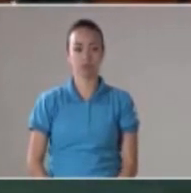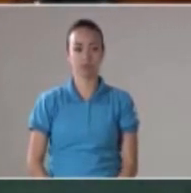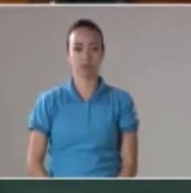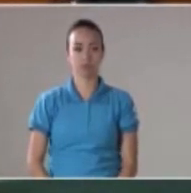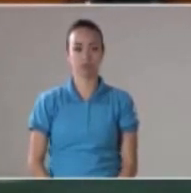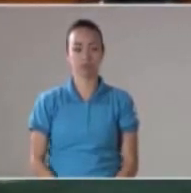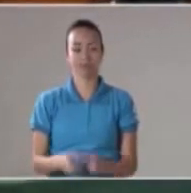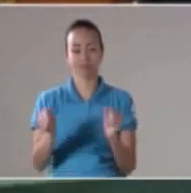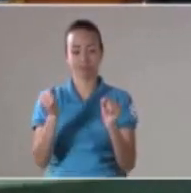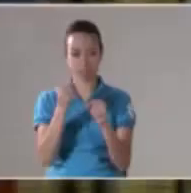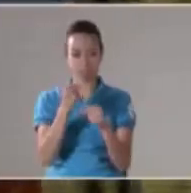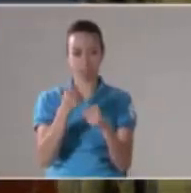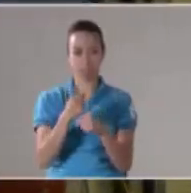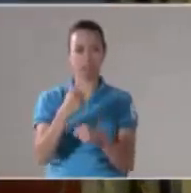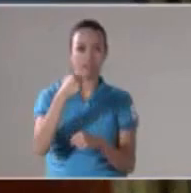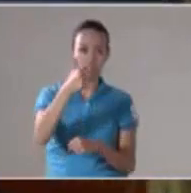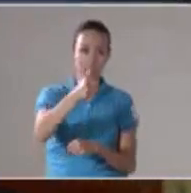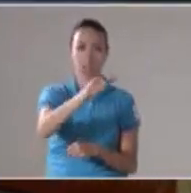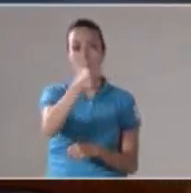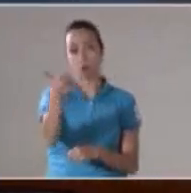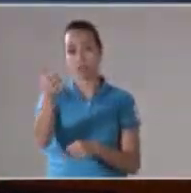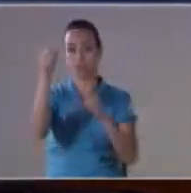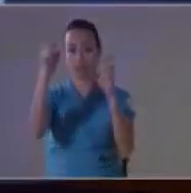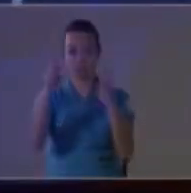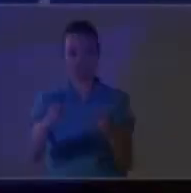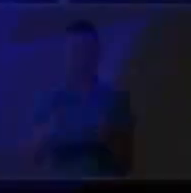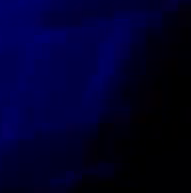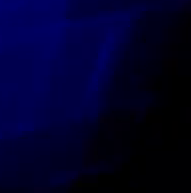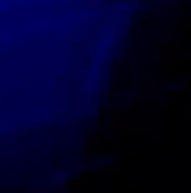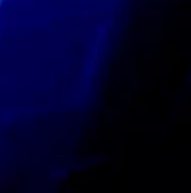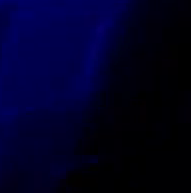Hazle bien a los hermanos, sírvenle a los hermanos,